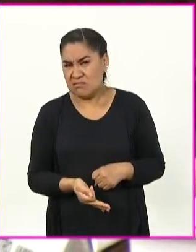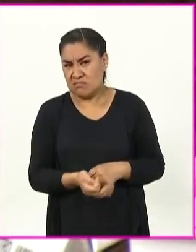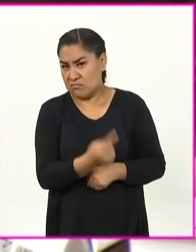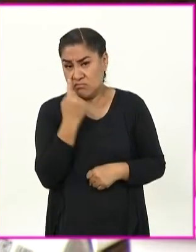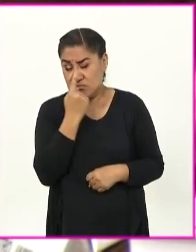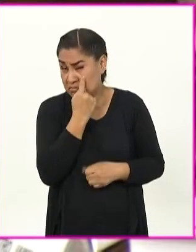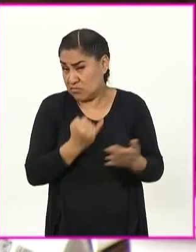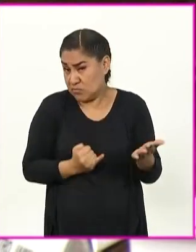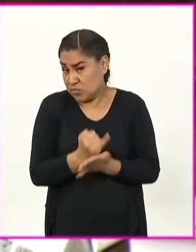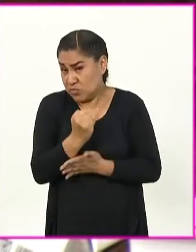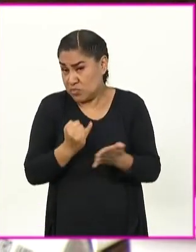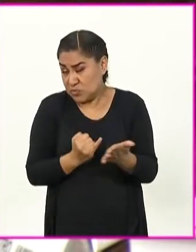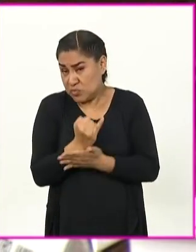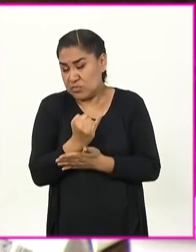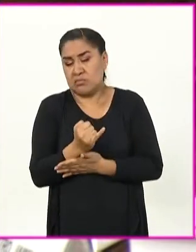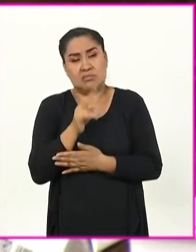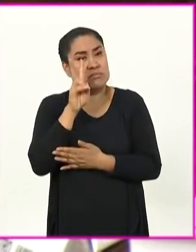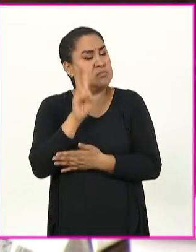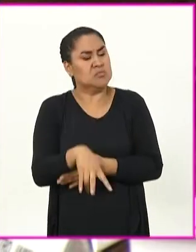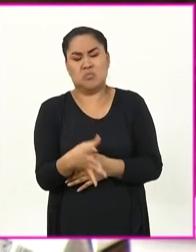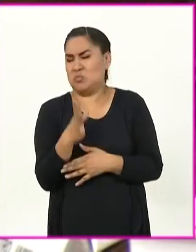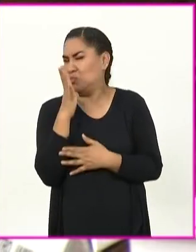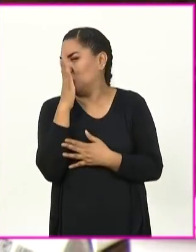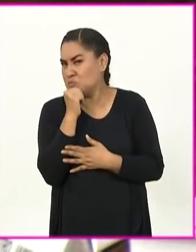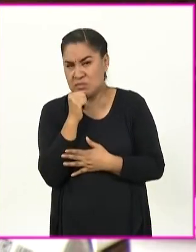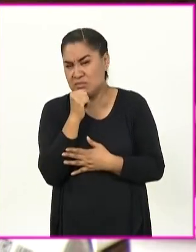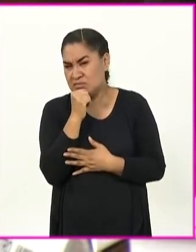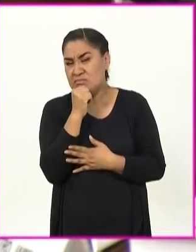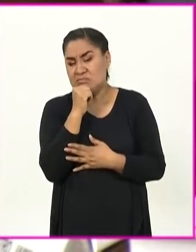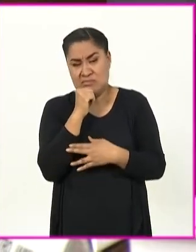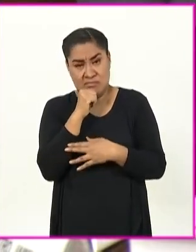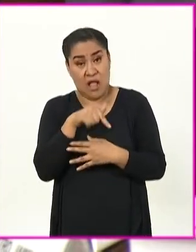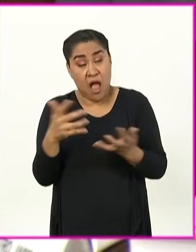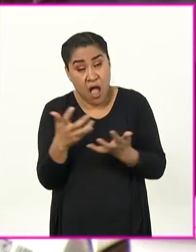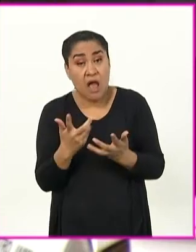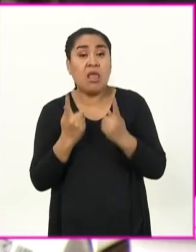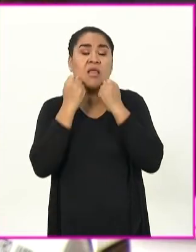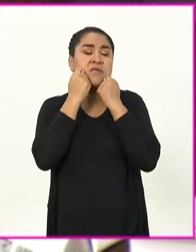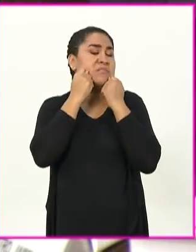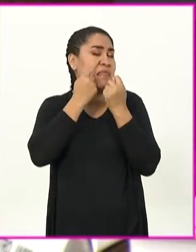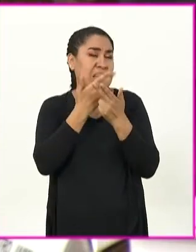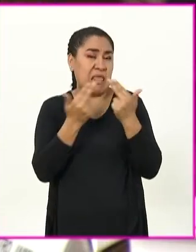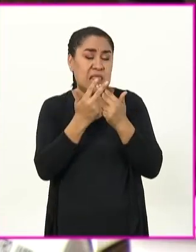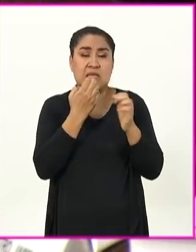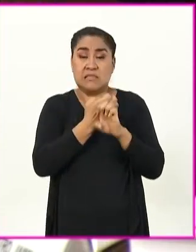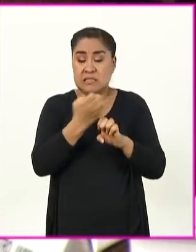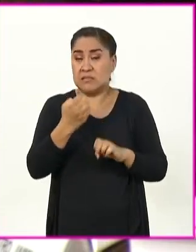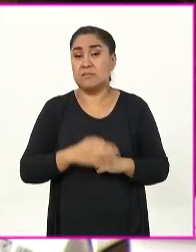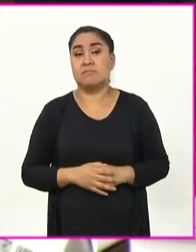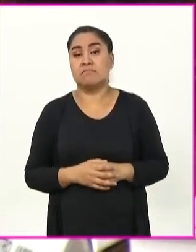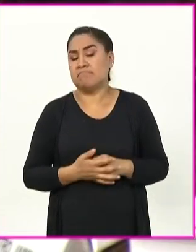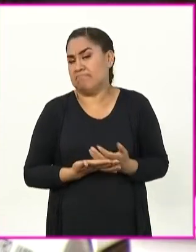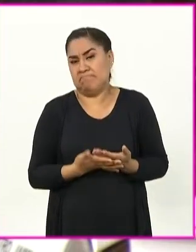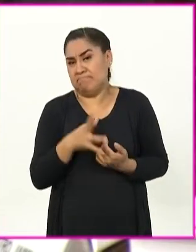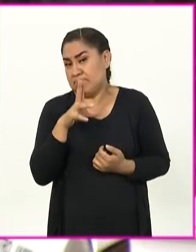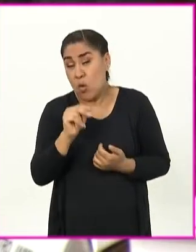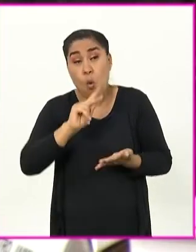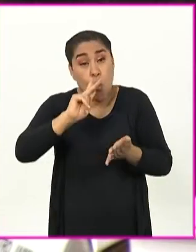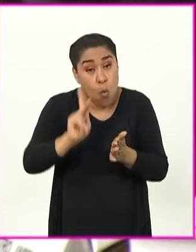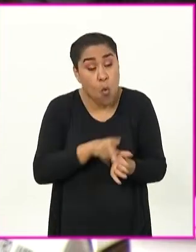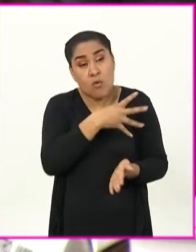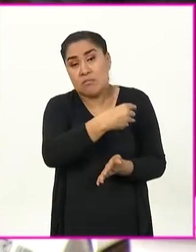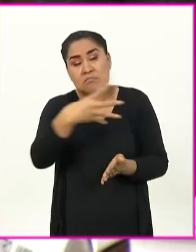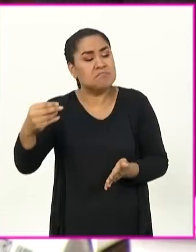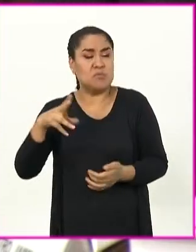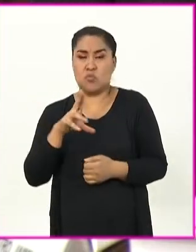que se ha adoptado es algo que no puede ocurrir en nuestro estado y no puede ocurrir en esta ocasión no se tiene que repetir para